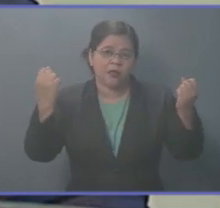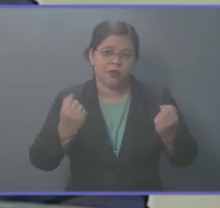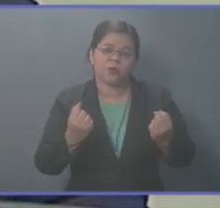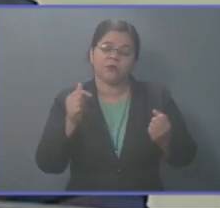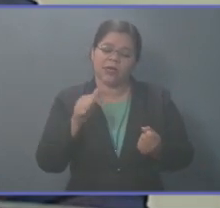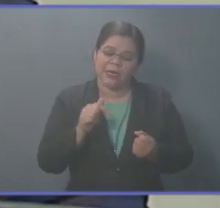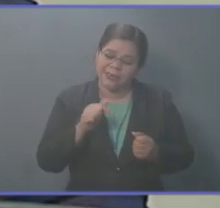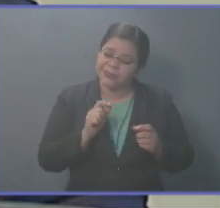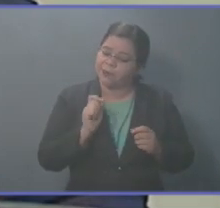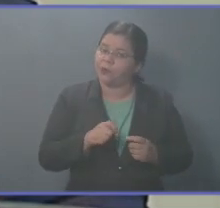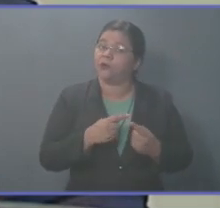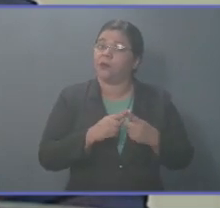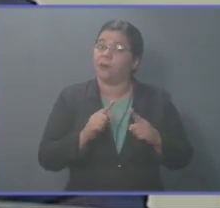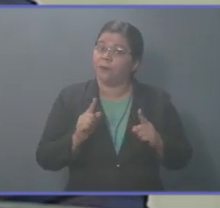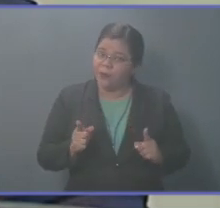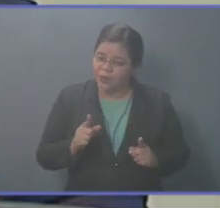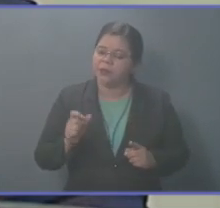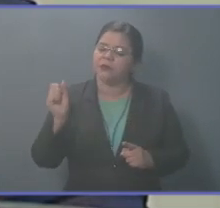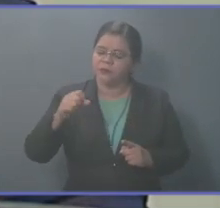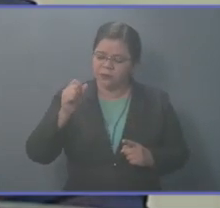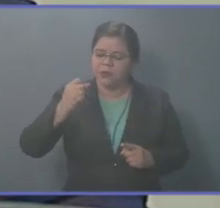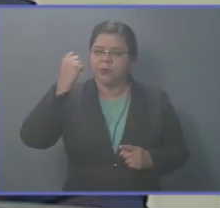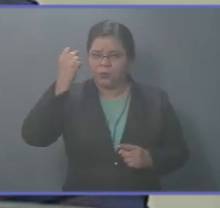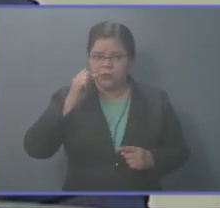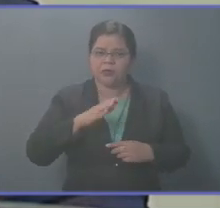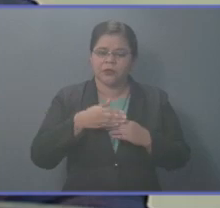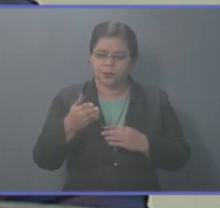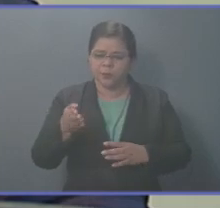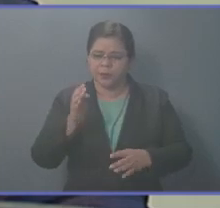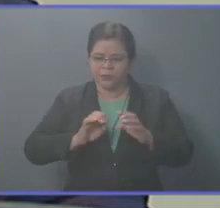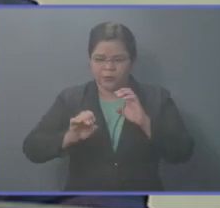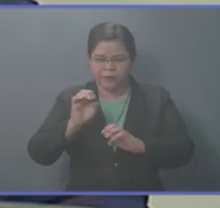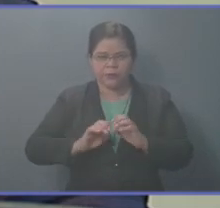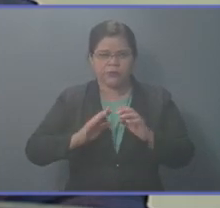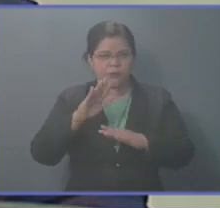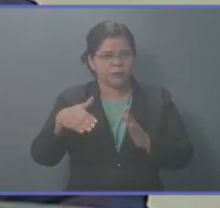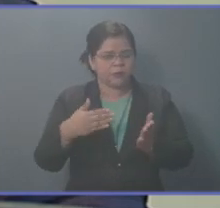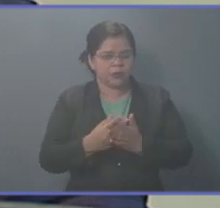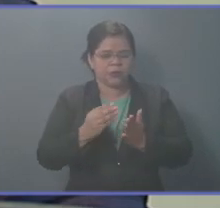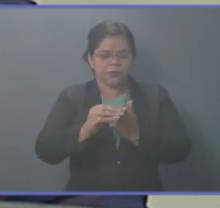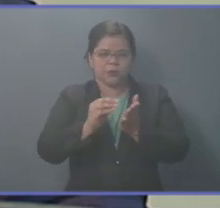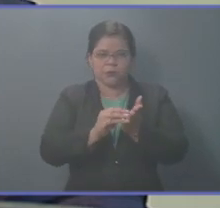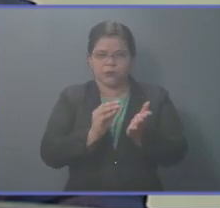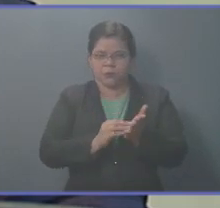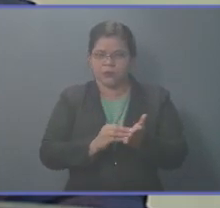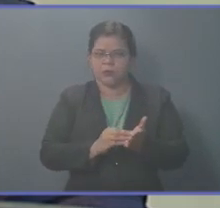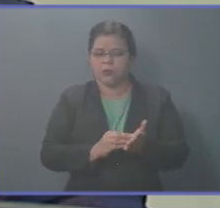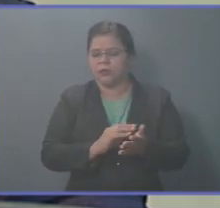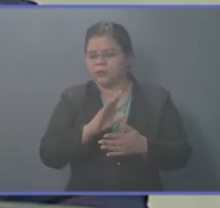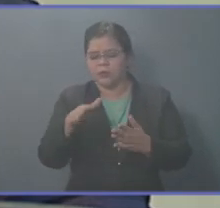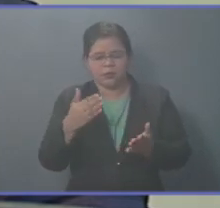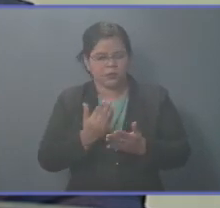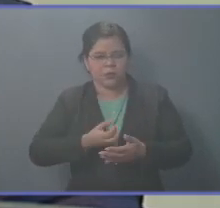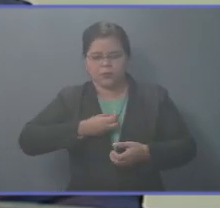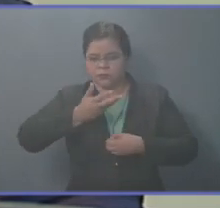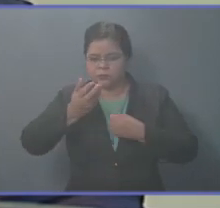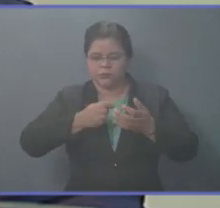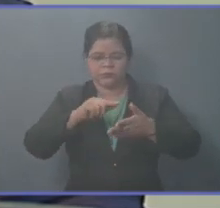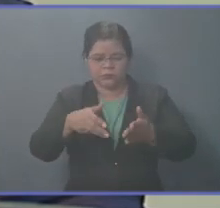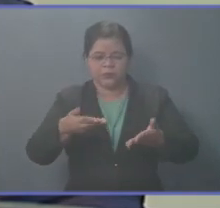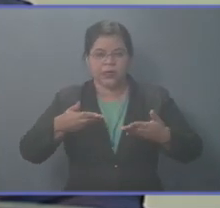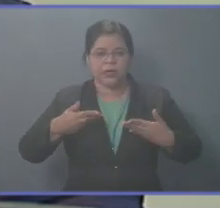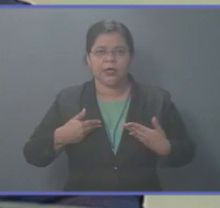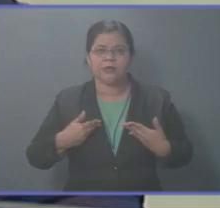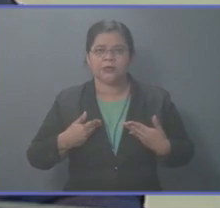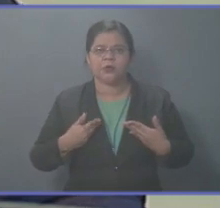este punto, sin perjuicio de la valoración que posteriormente se haga del contenido, supuestos y manifestaciones del derecho a